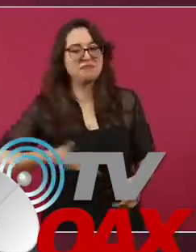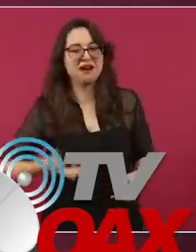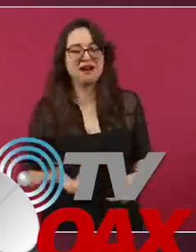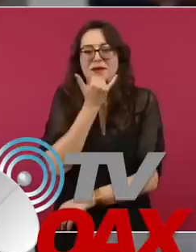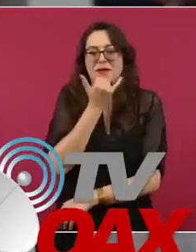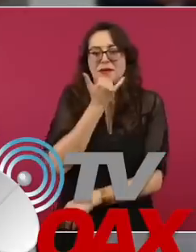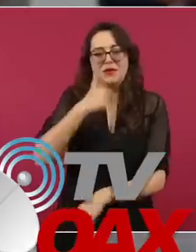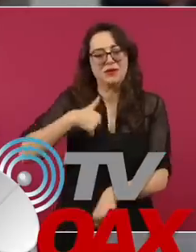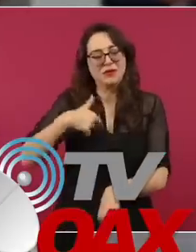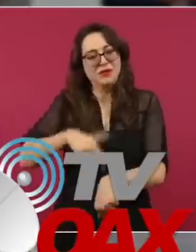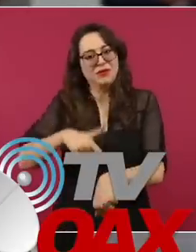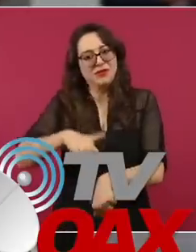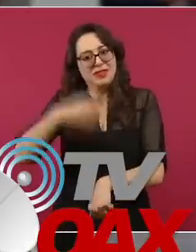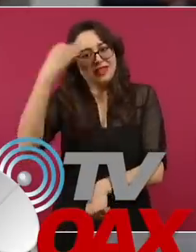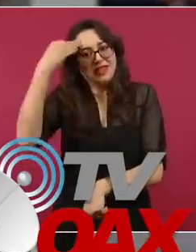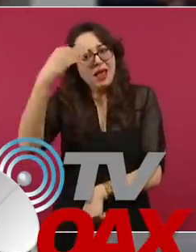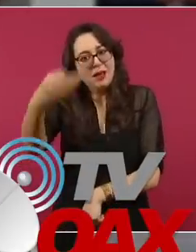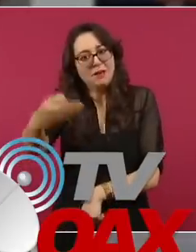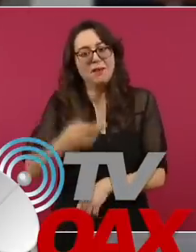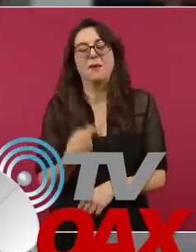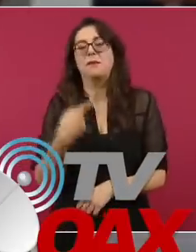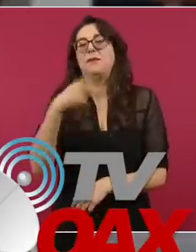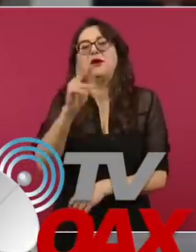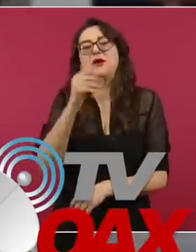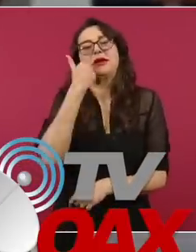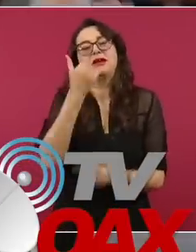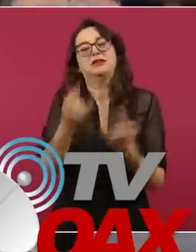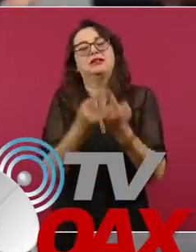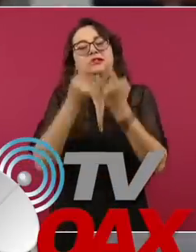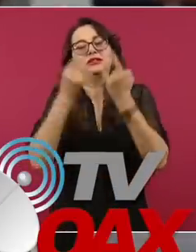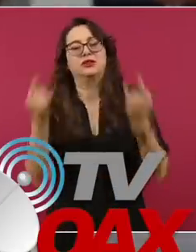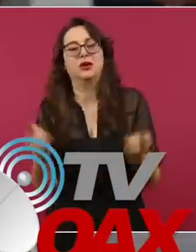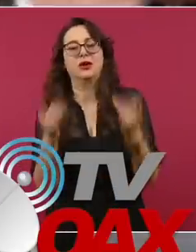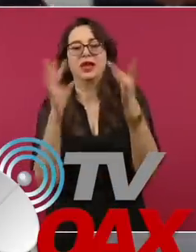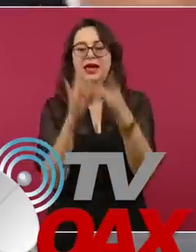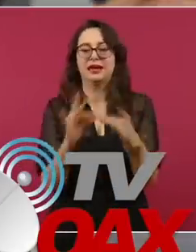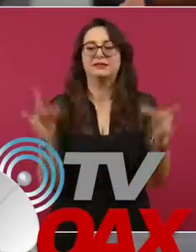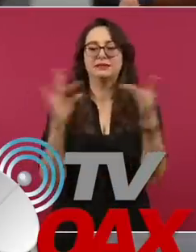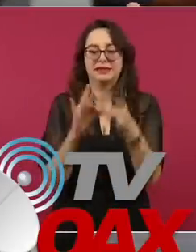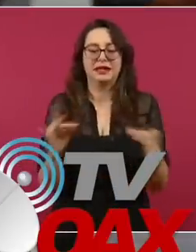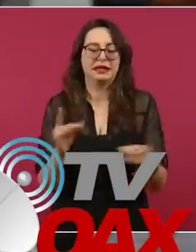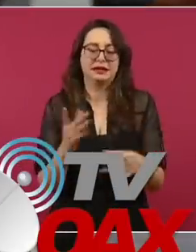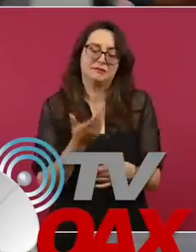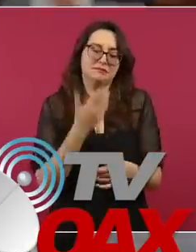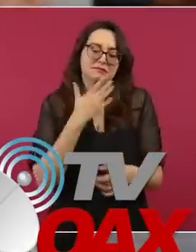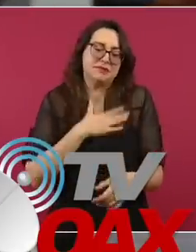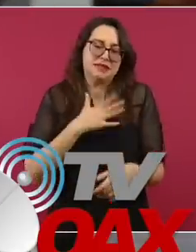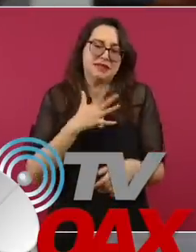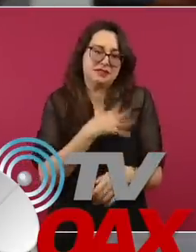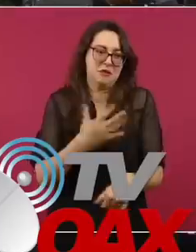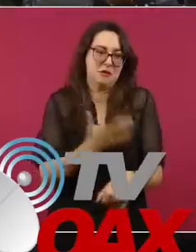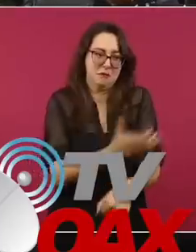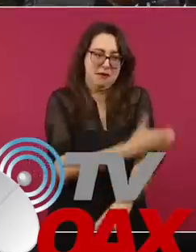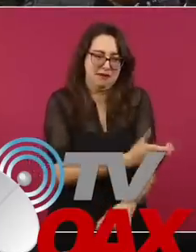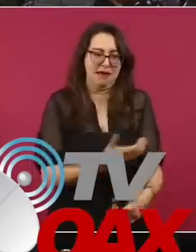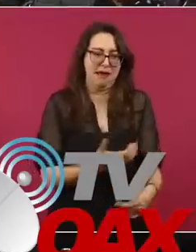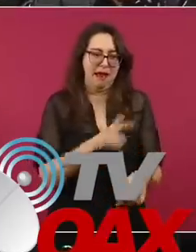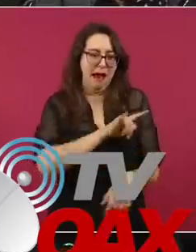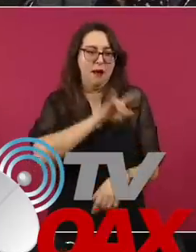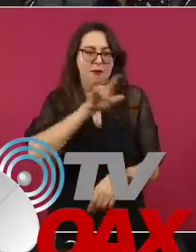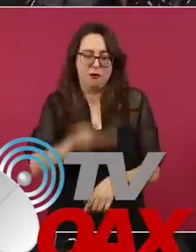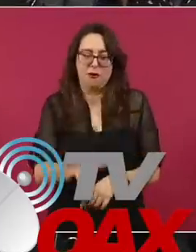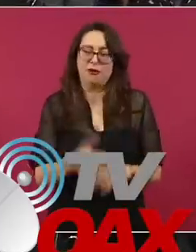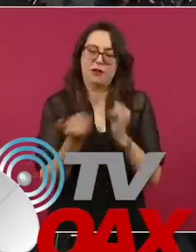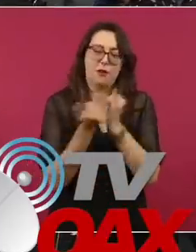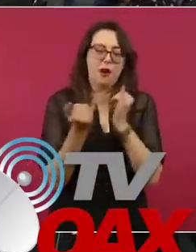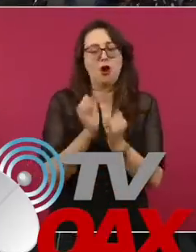perdóneme. Quiero contarle una pequeña anécdota como la de mi hijo que se subió al avión conmigo. Me fui antes de ayer a